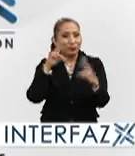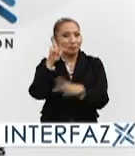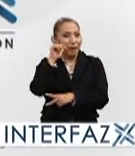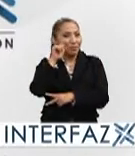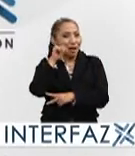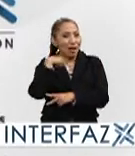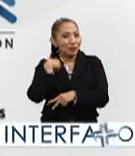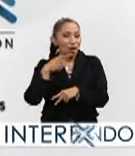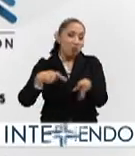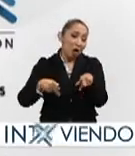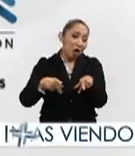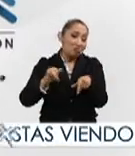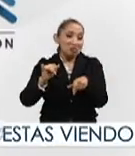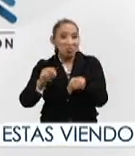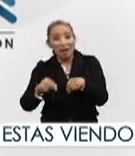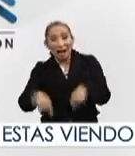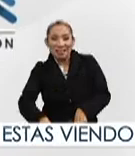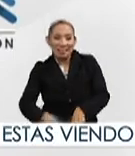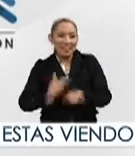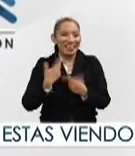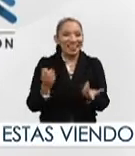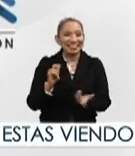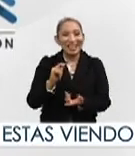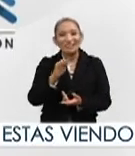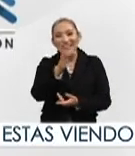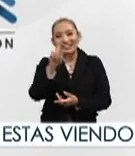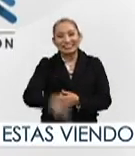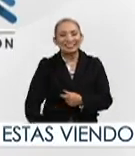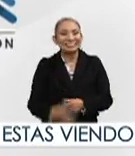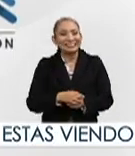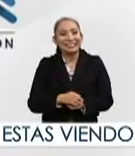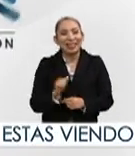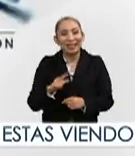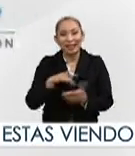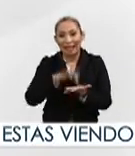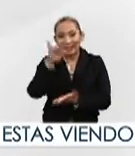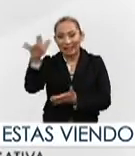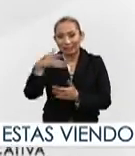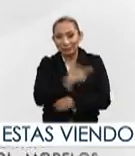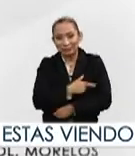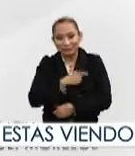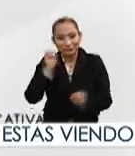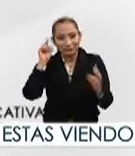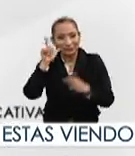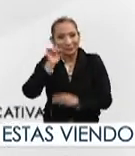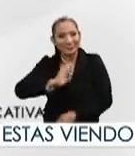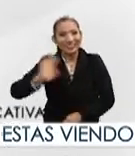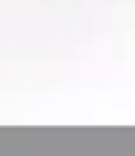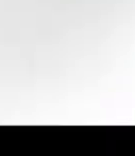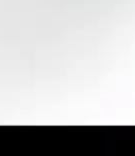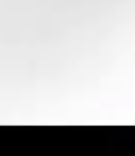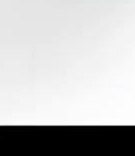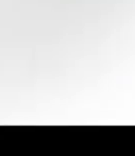mañana, partido o no, aquí en Interfaz. Así es, Ana Cris. Gracias, un placer, nos vemos mañana.